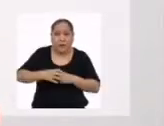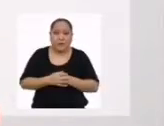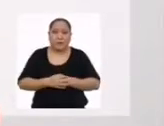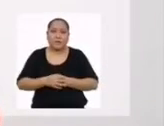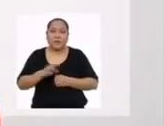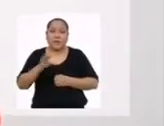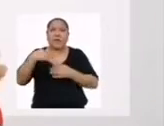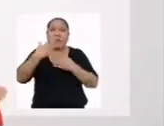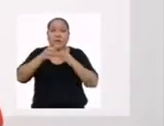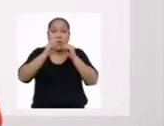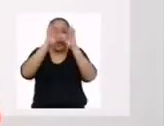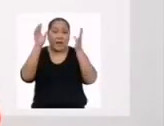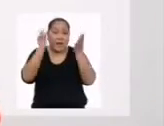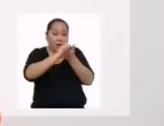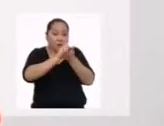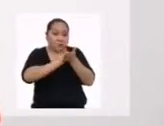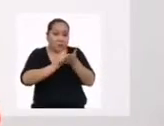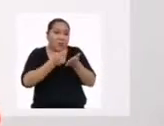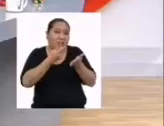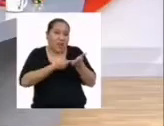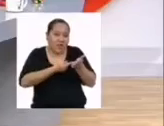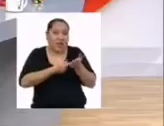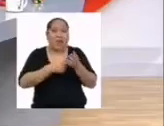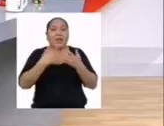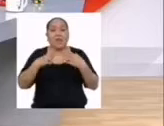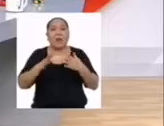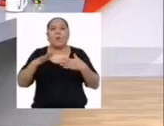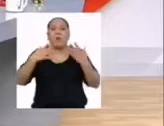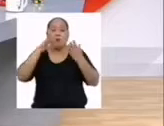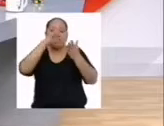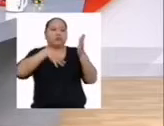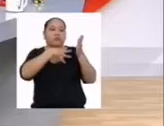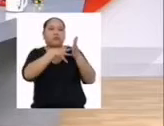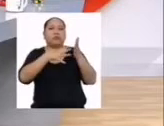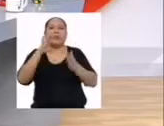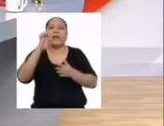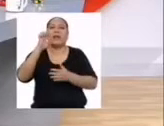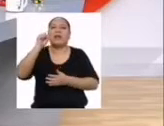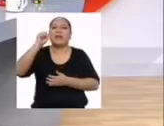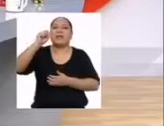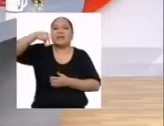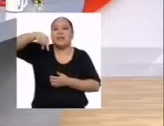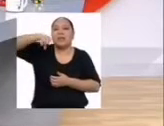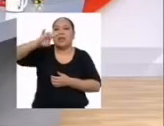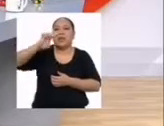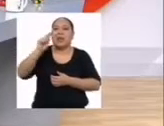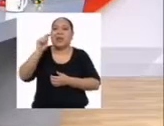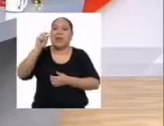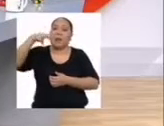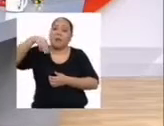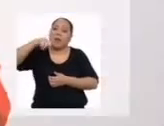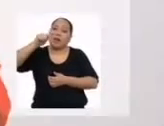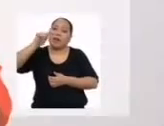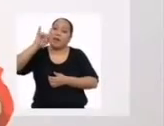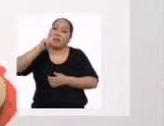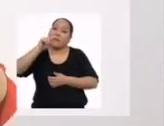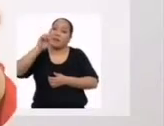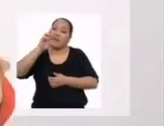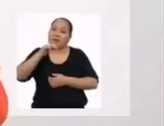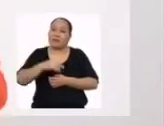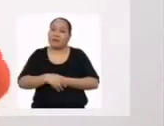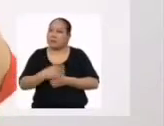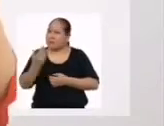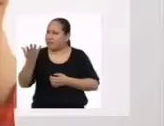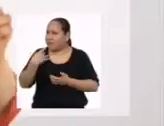queremos escribir, ya podemos esquematizar. ¿Y cómo es eso de esquematizar? ¿Podrías explicarnos? Mejor